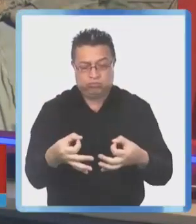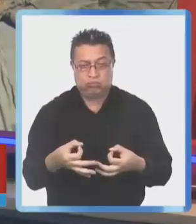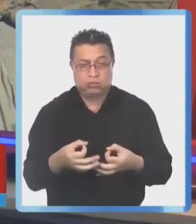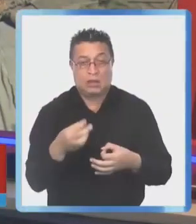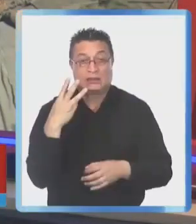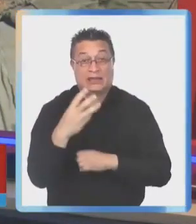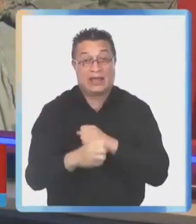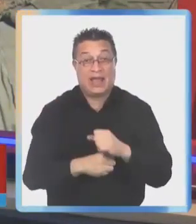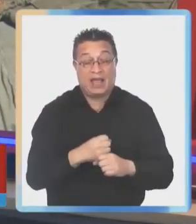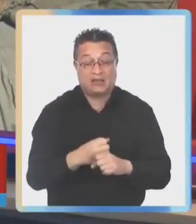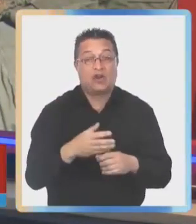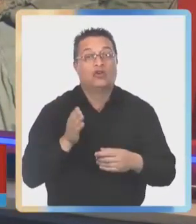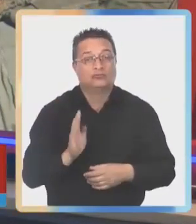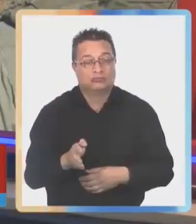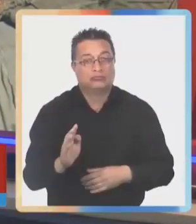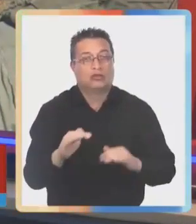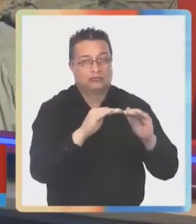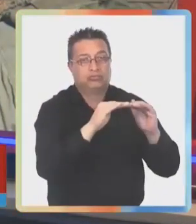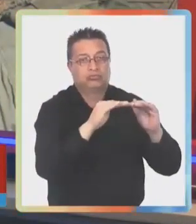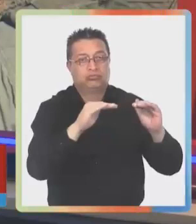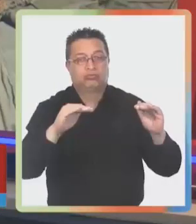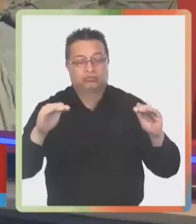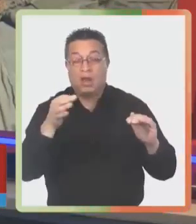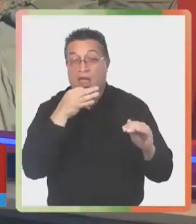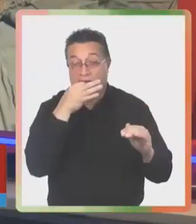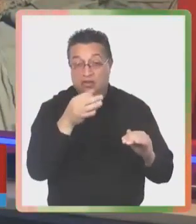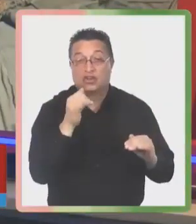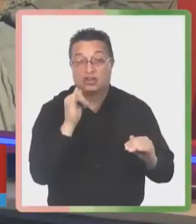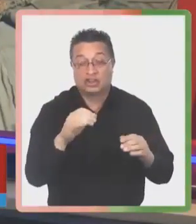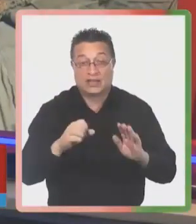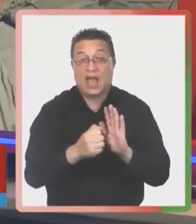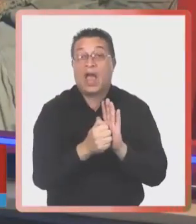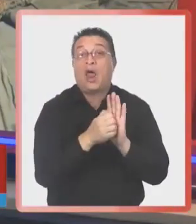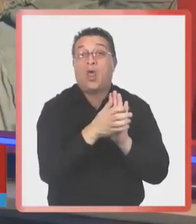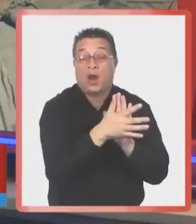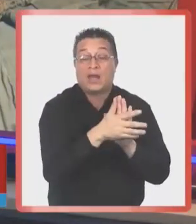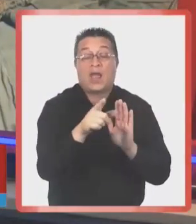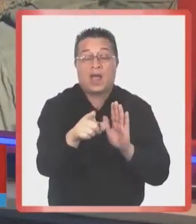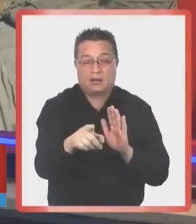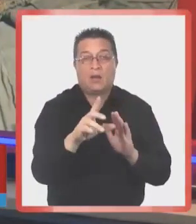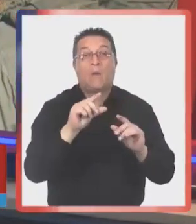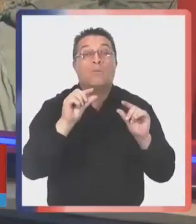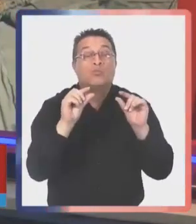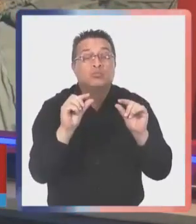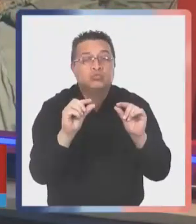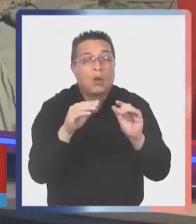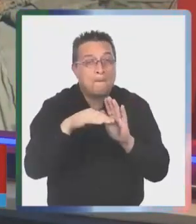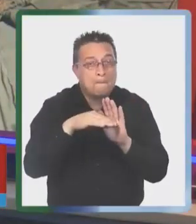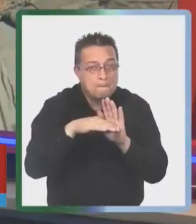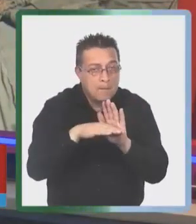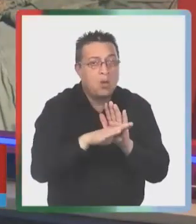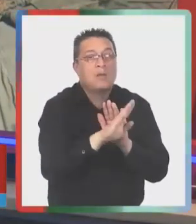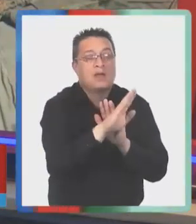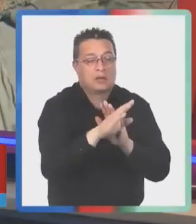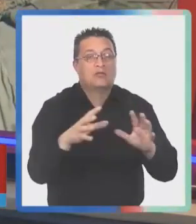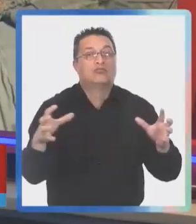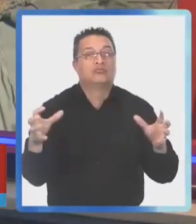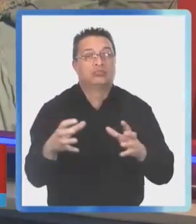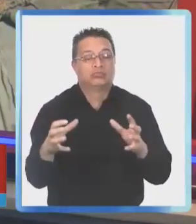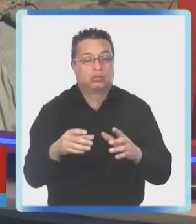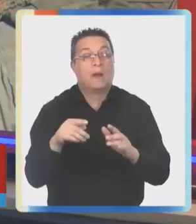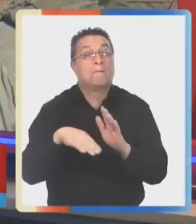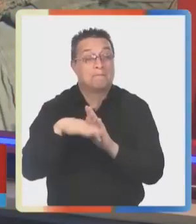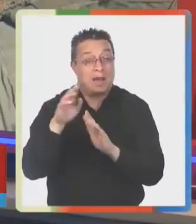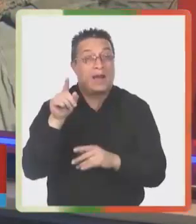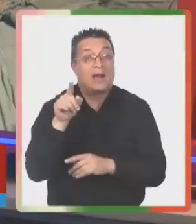cifras en los últimos 3 años se han mantenido estables, pero reconocieron que la Araucanía se ha registrado un leve aumento de las acciones